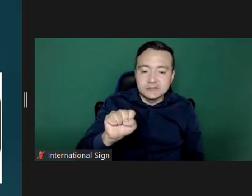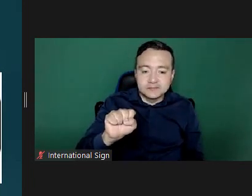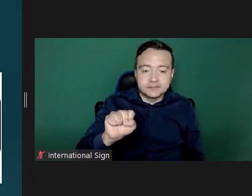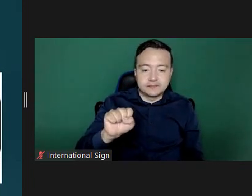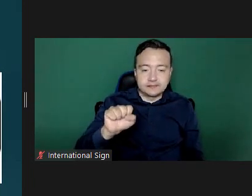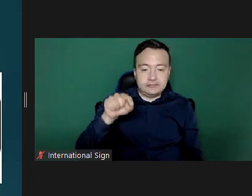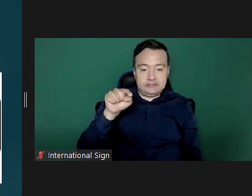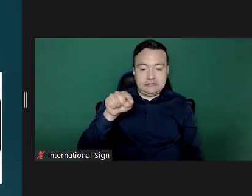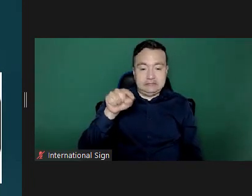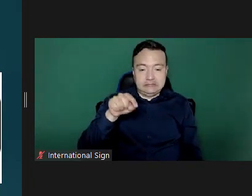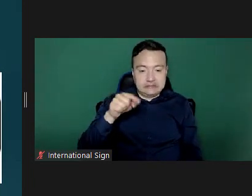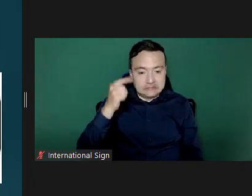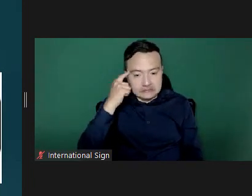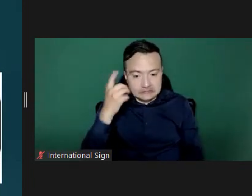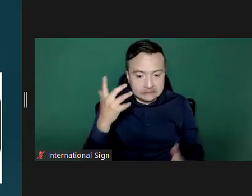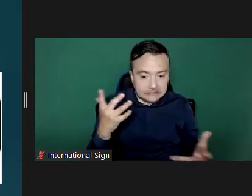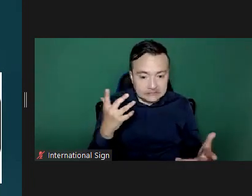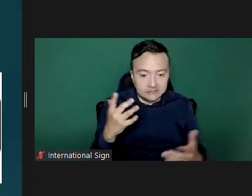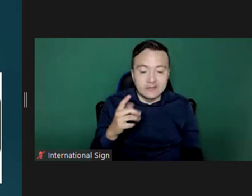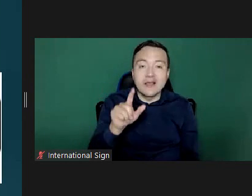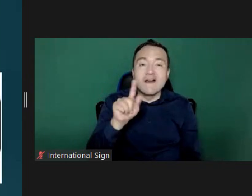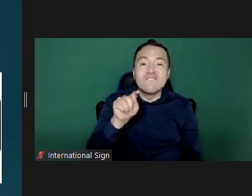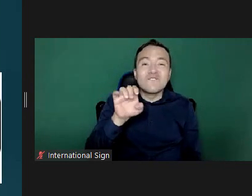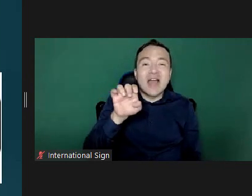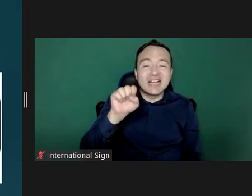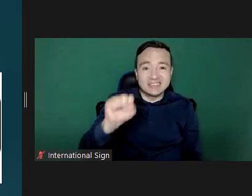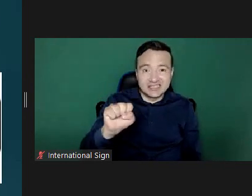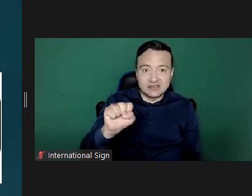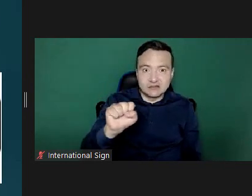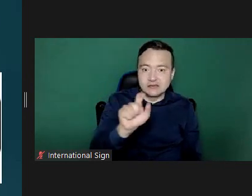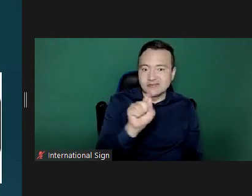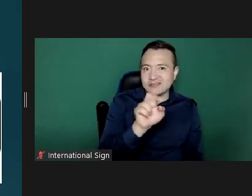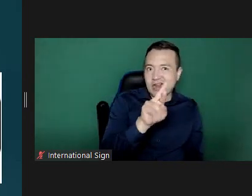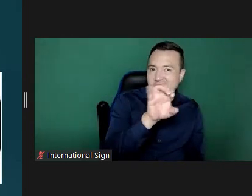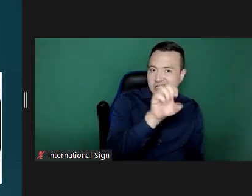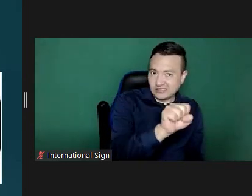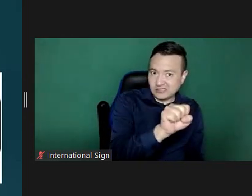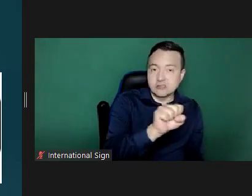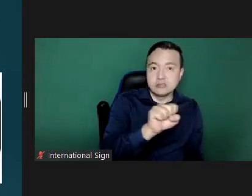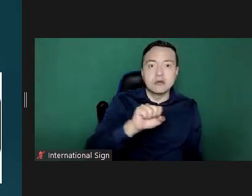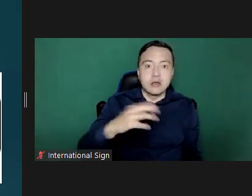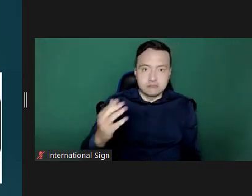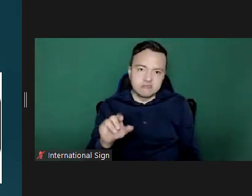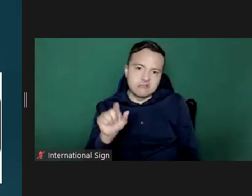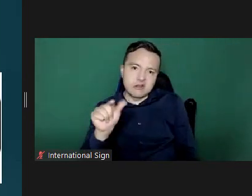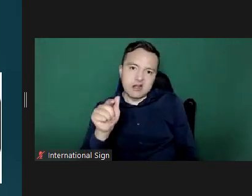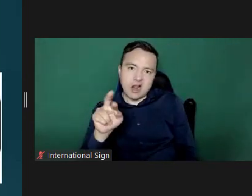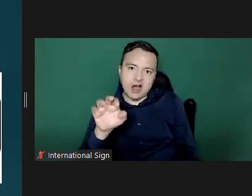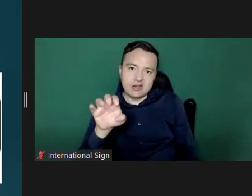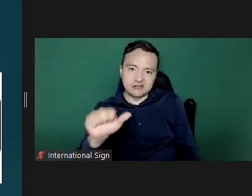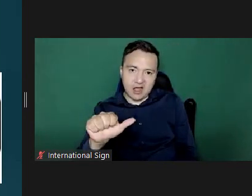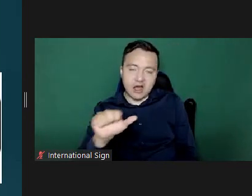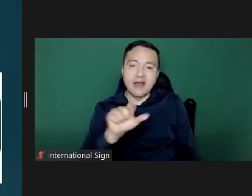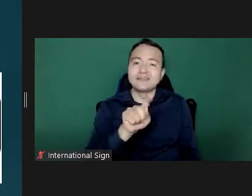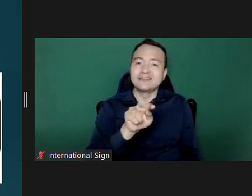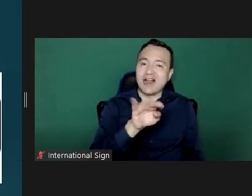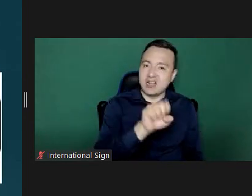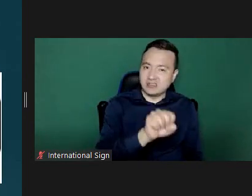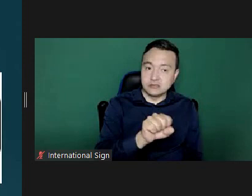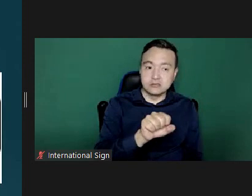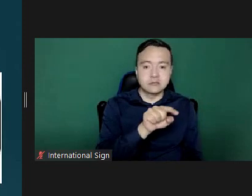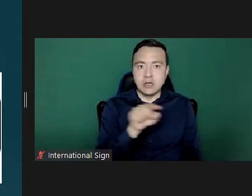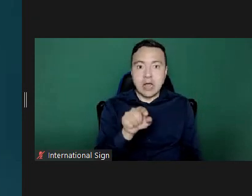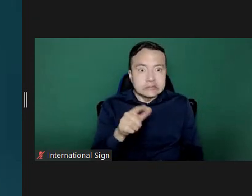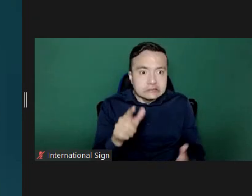algo importante para el trabajo futuro. Otra cosa que estamos desarrollando dentro del programa del BID es un